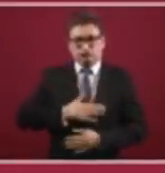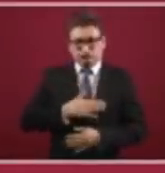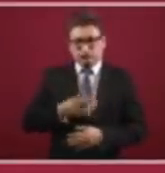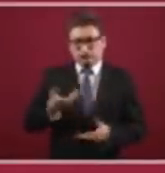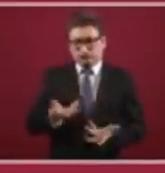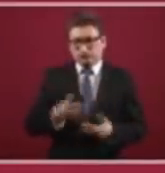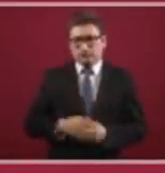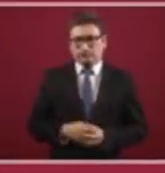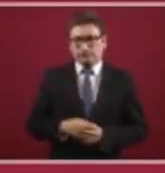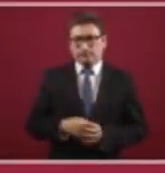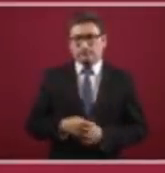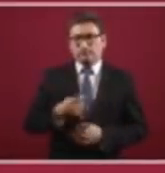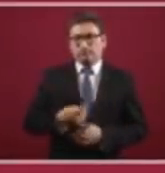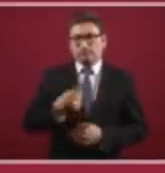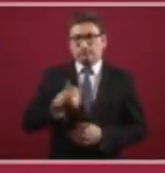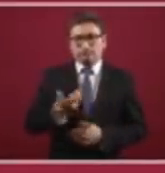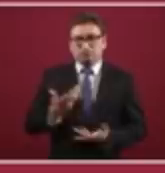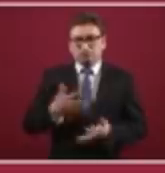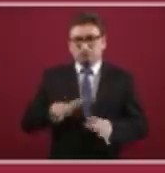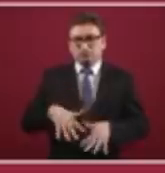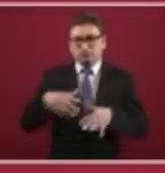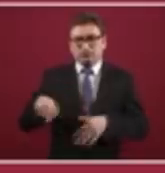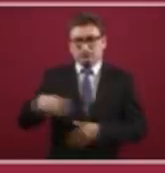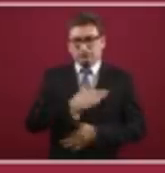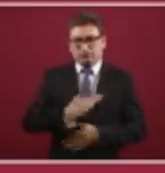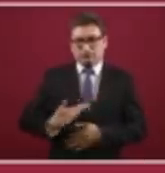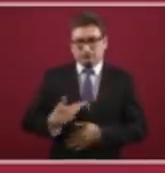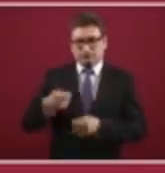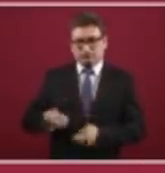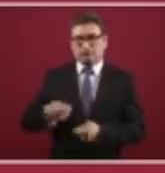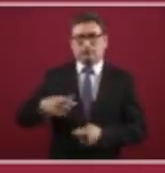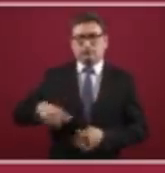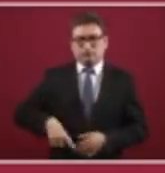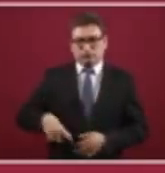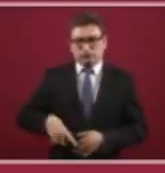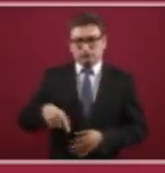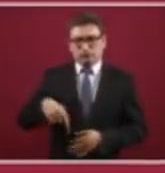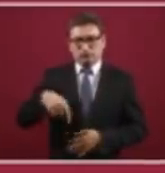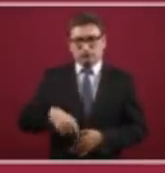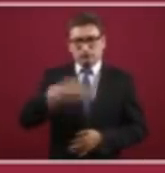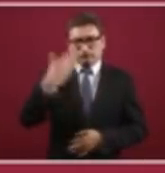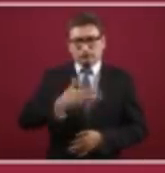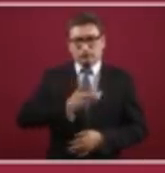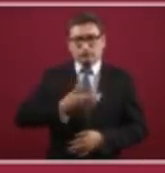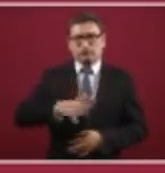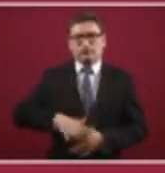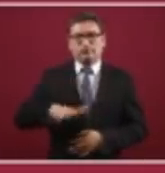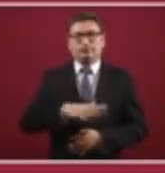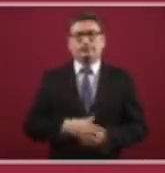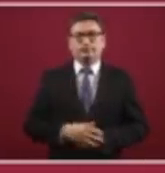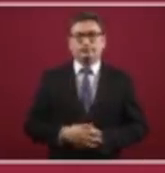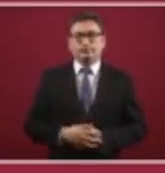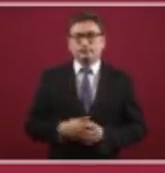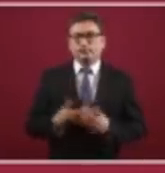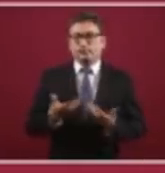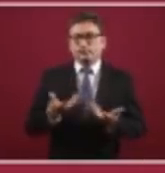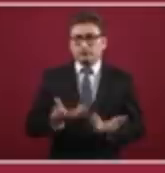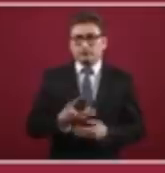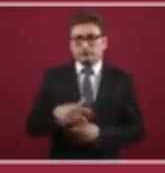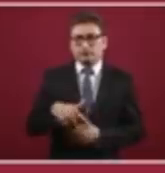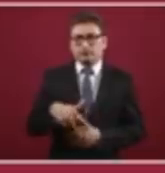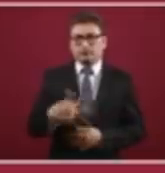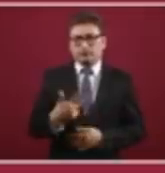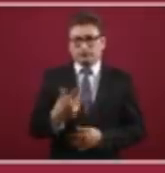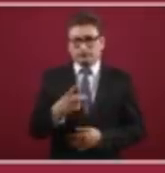primer acto público del tren o presidente de la república y del gobierno federal aquí en palacio nacional fuera el propio 13 de